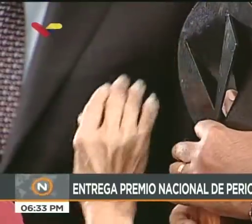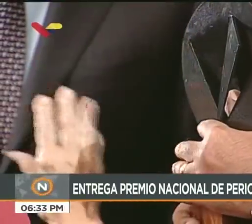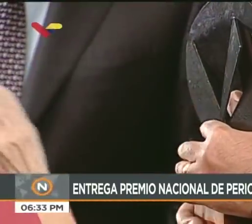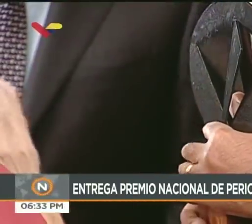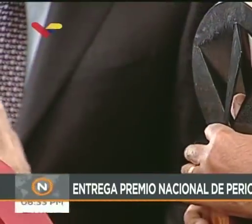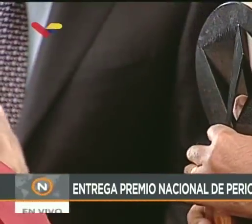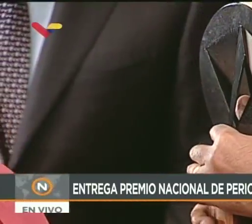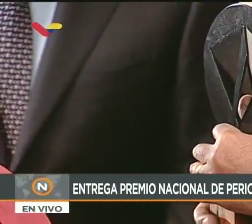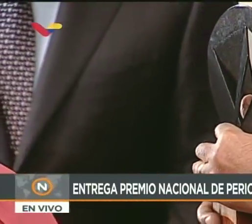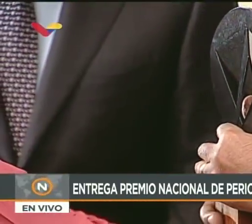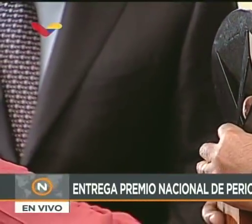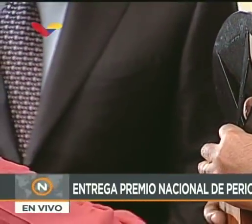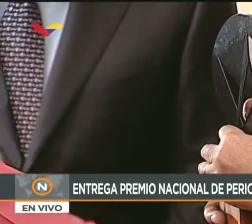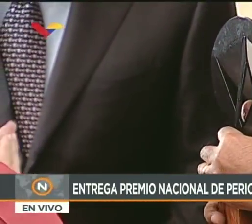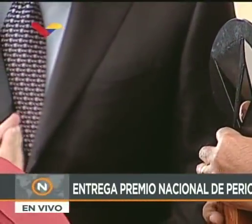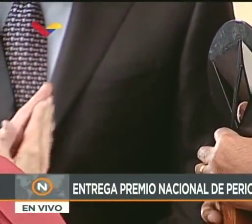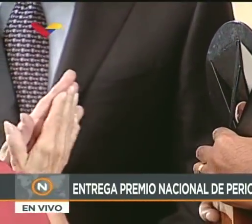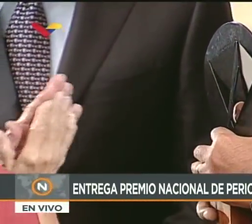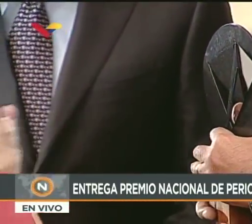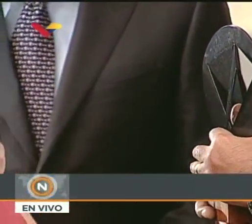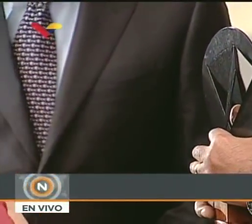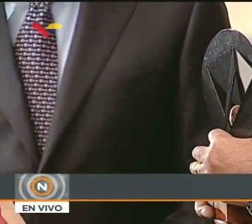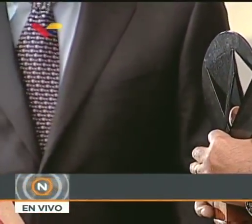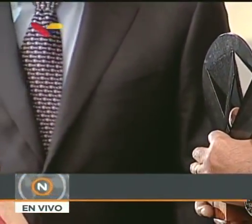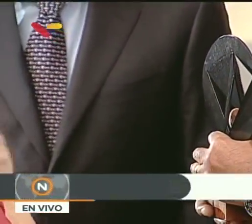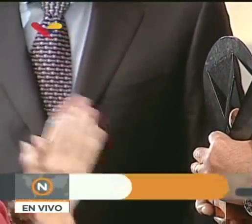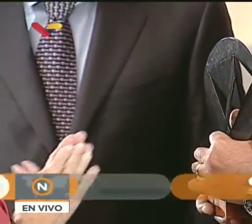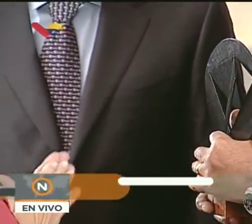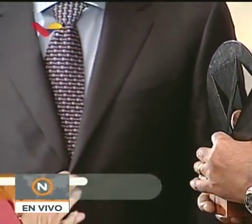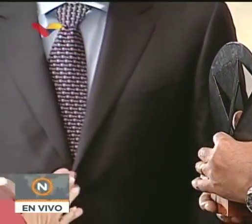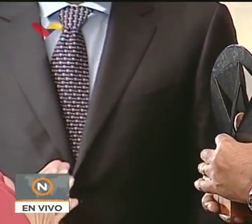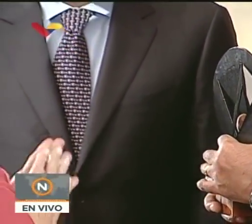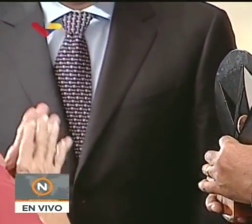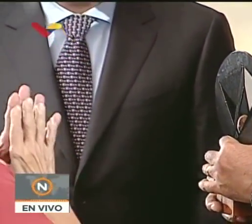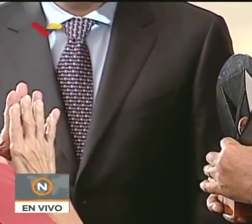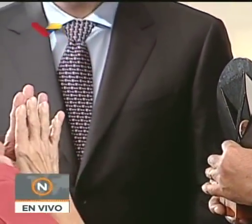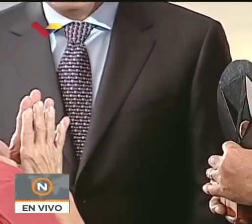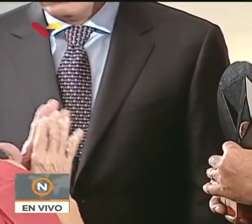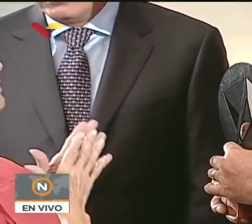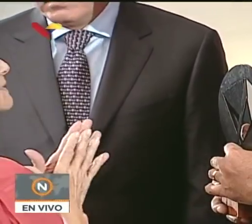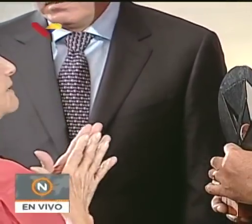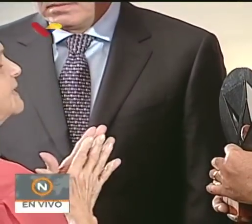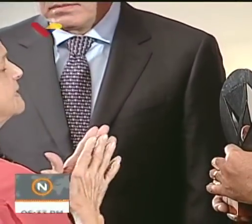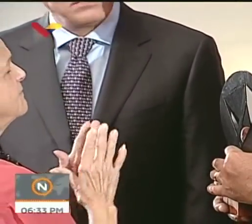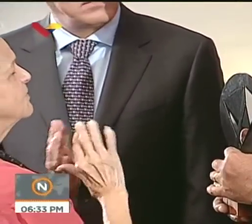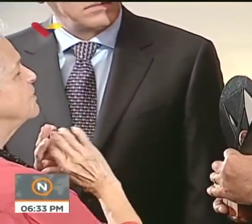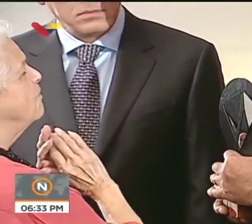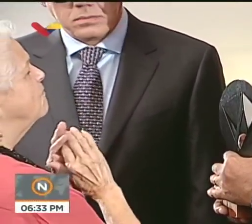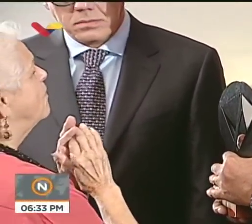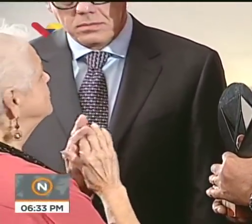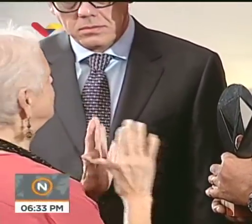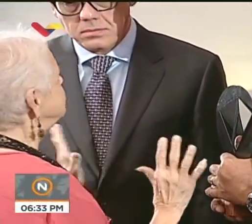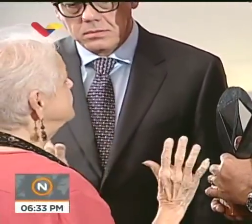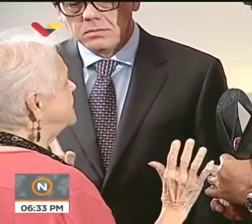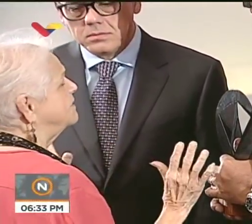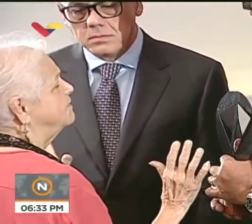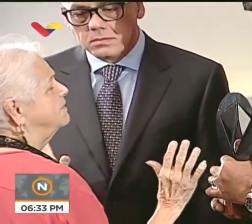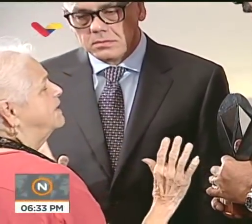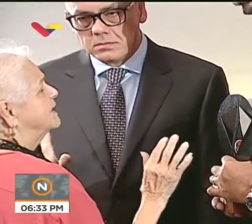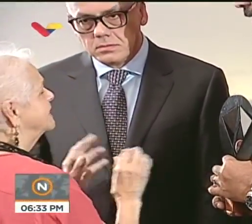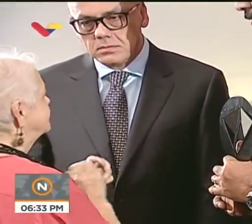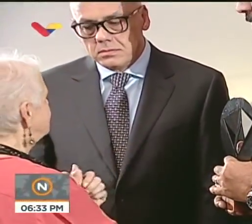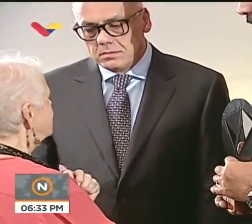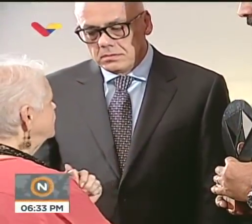menciones especiales, además de 3 reconocimientos especiales. que destacan la labor de los